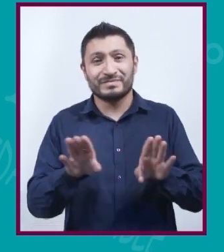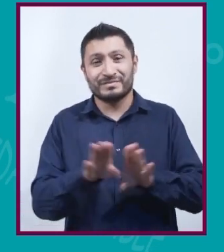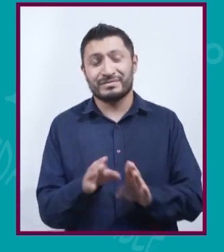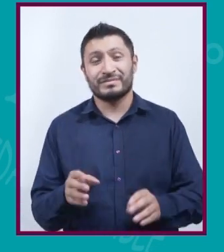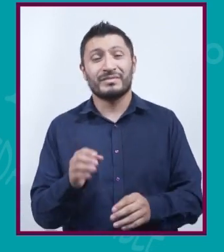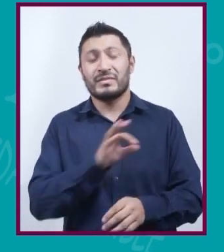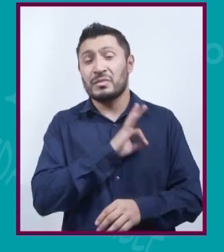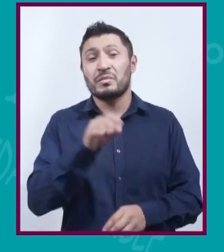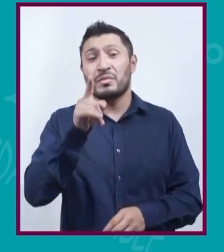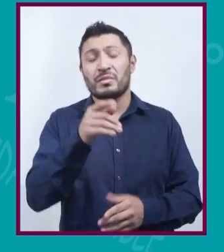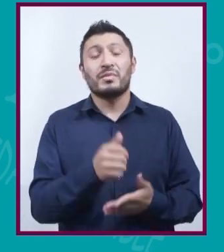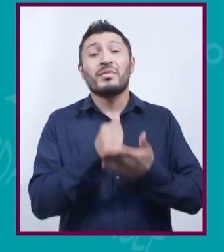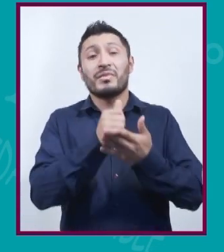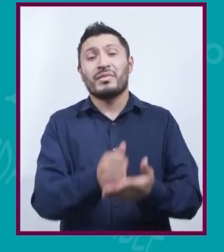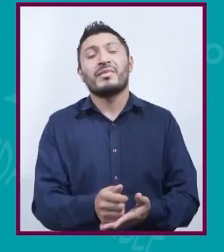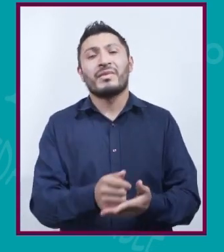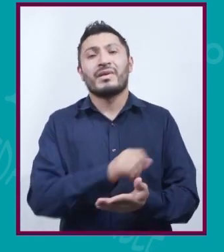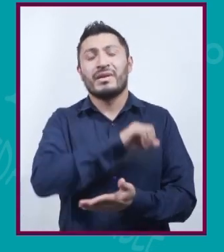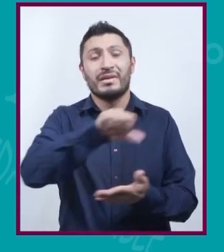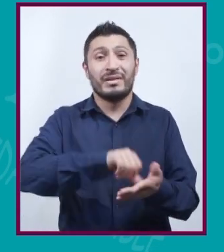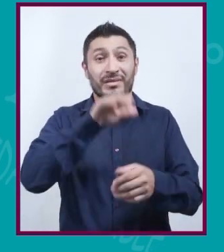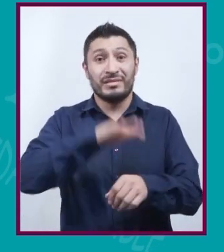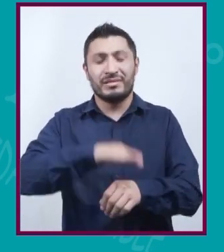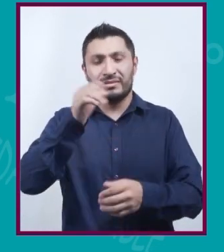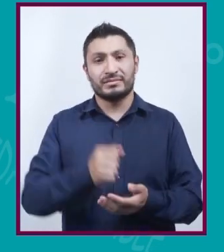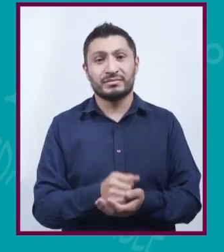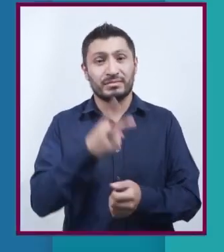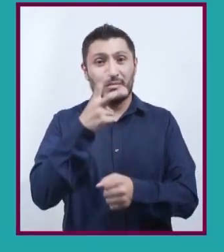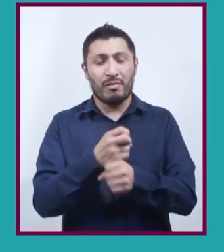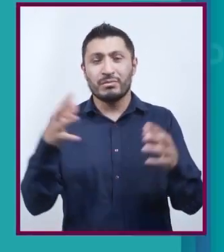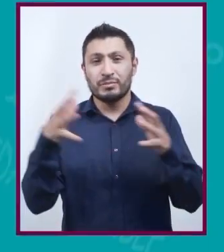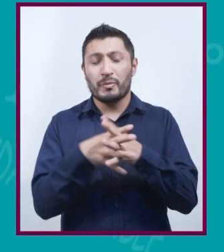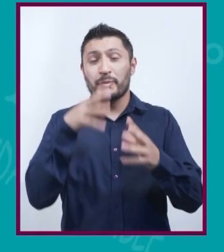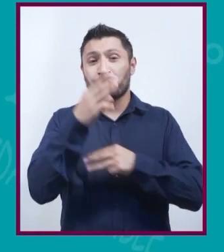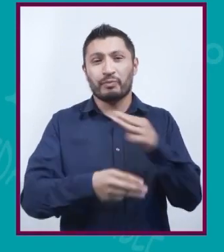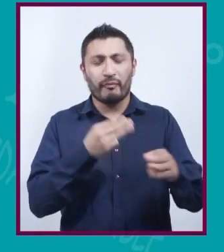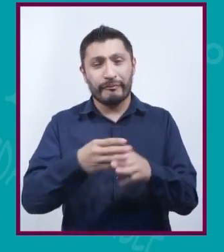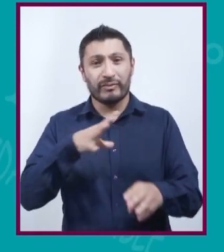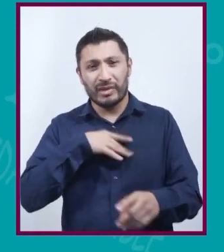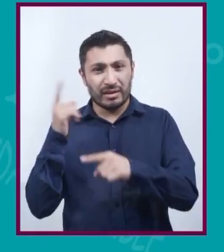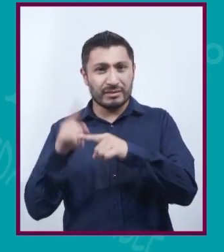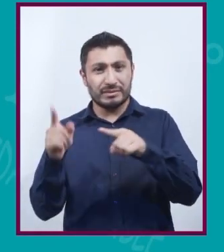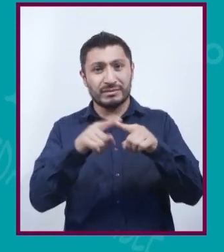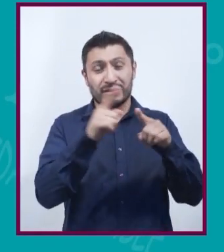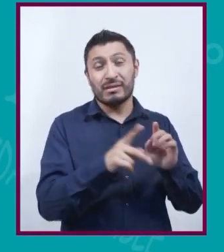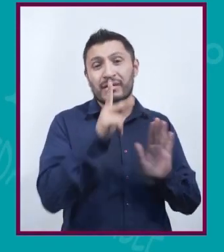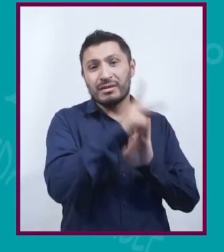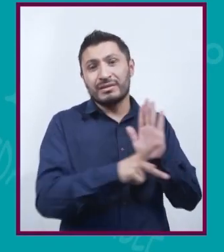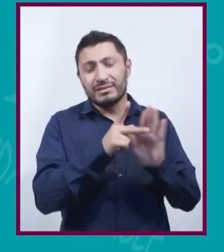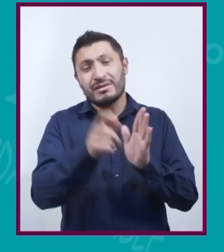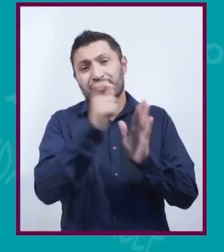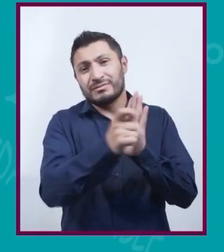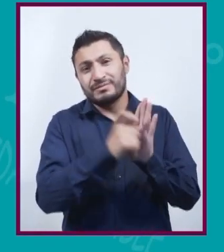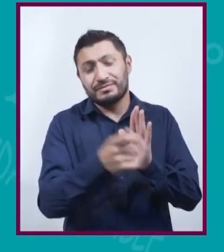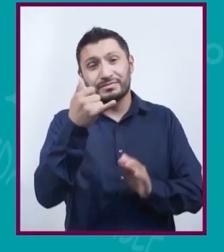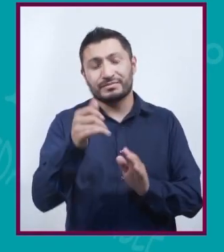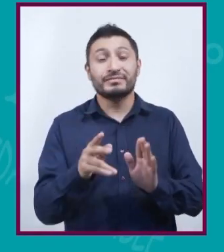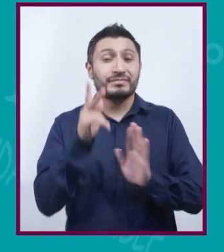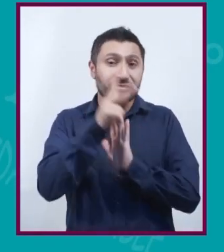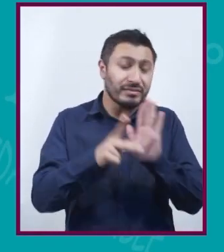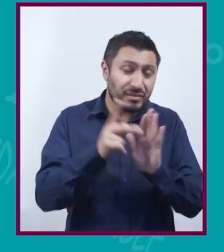interesantes algunas y como que te puede ayudar a centrarte más, ¿no? Sobre la Segunda Guerra Mundial hay varias películas